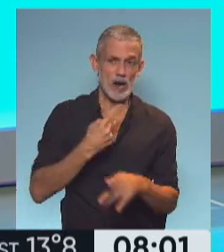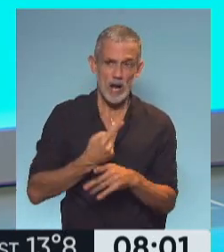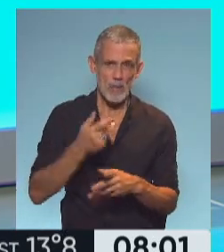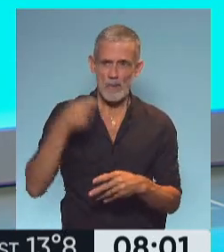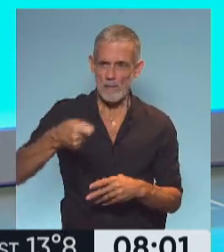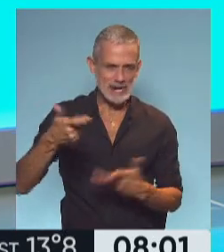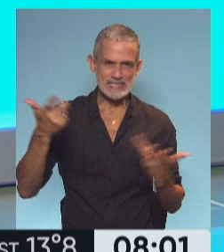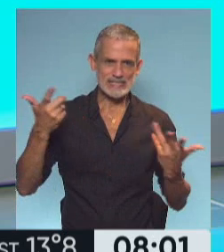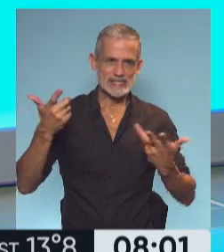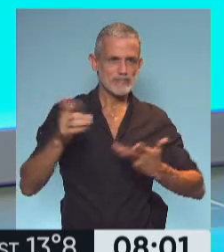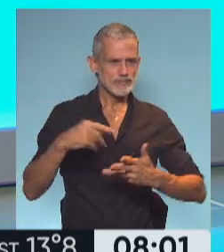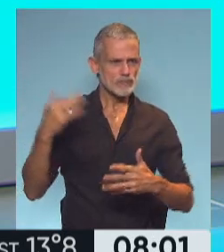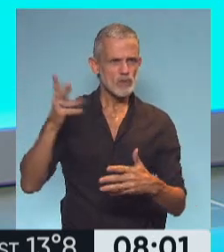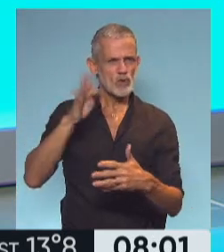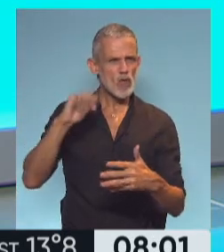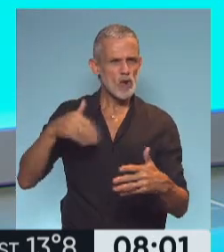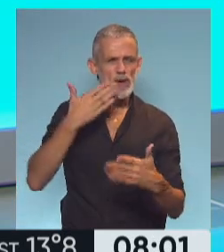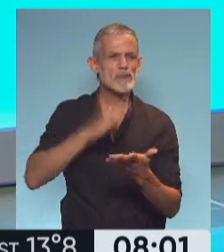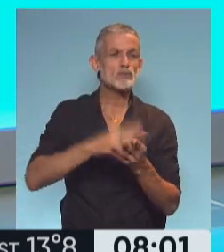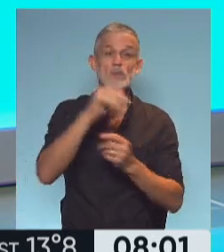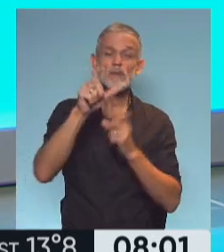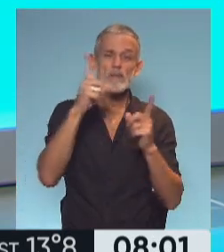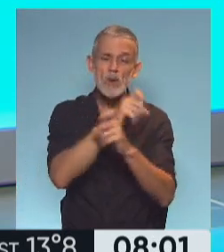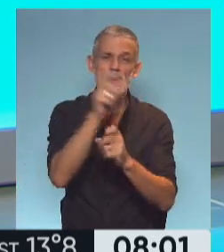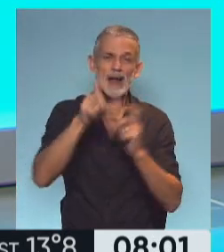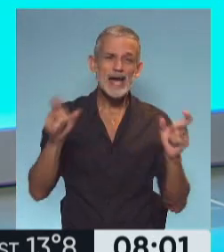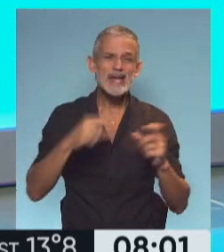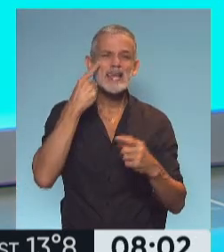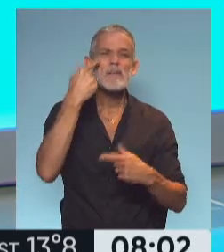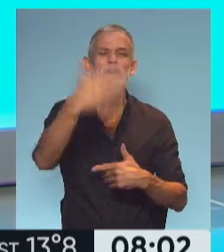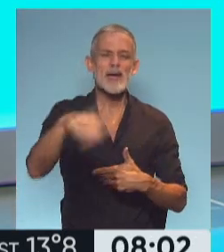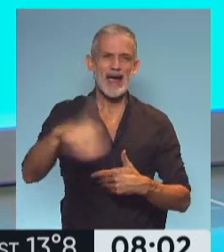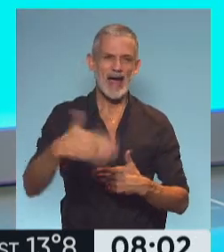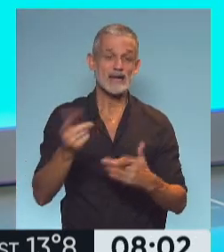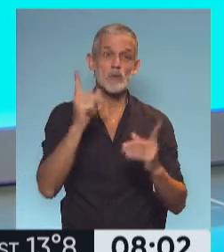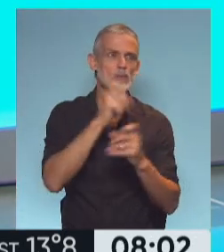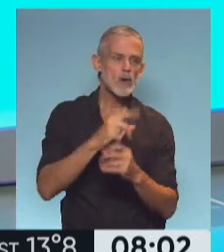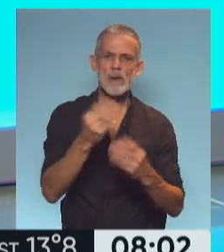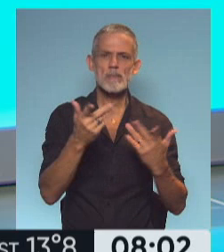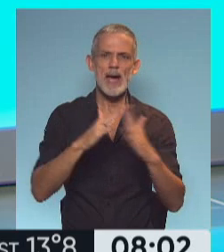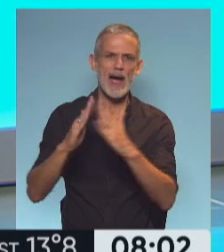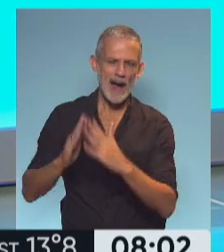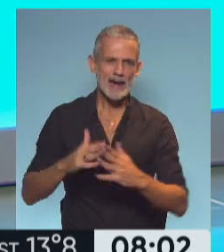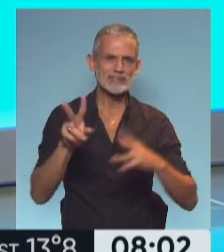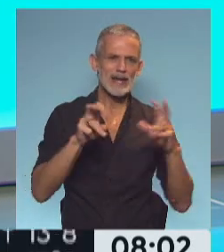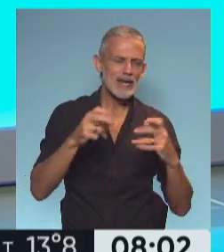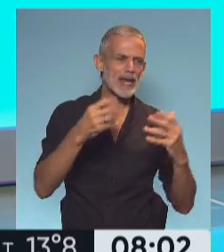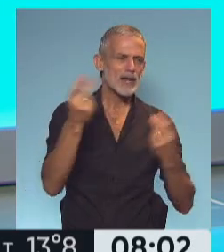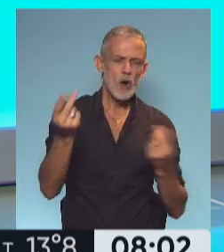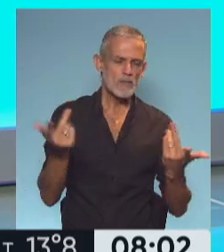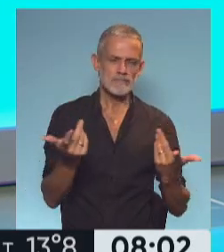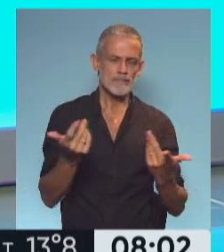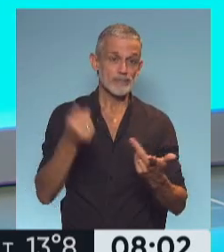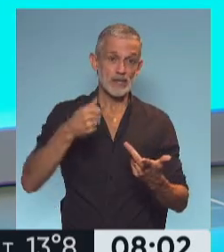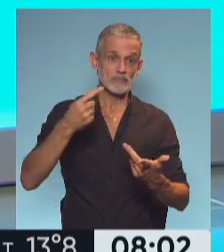hablando todos estos días de los problemas de la gente en situación de calle, del problema de la vivienda en la República Argentina. Con